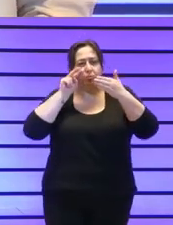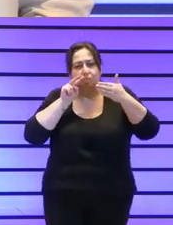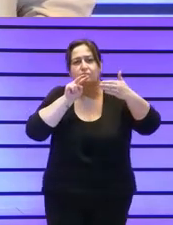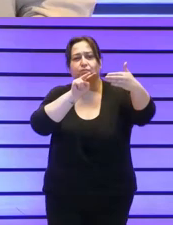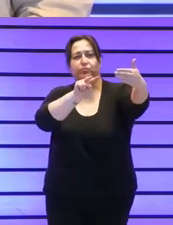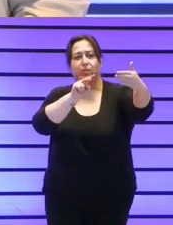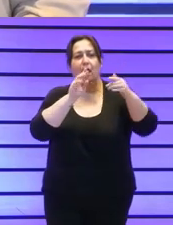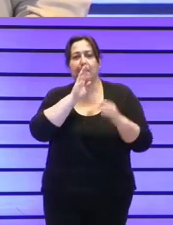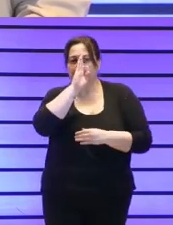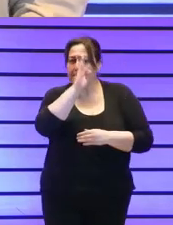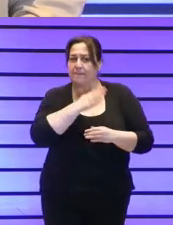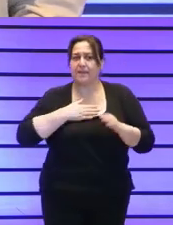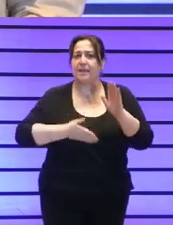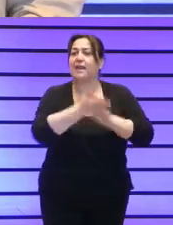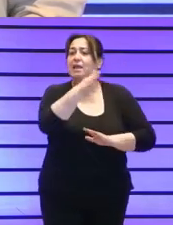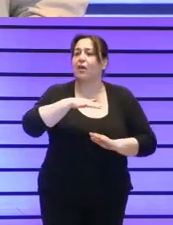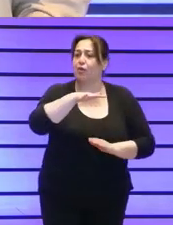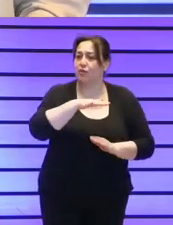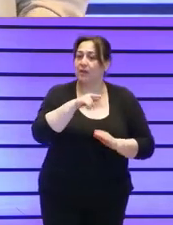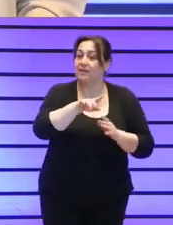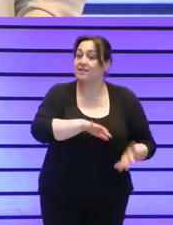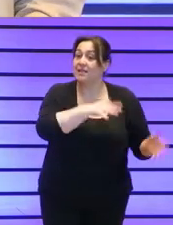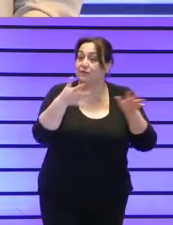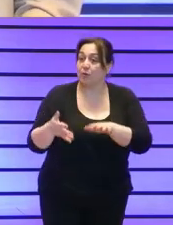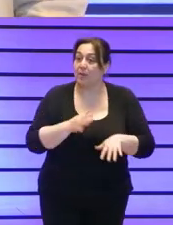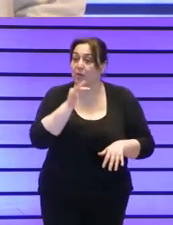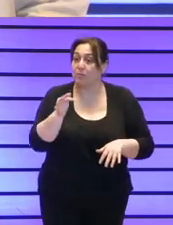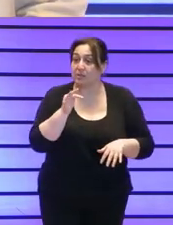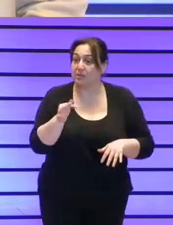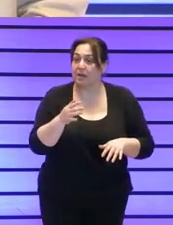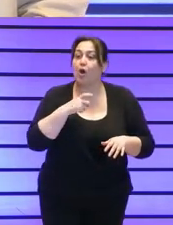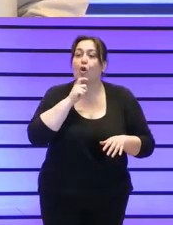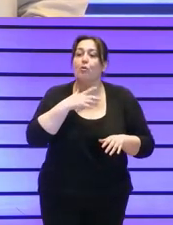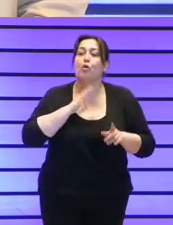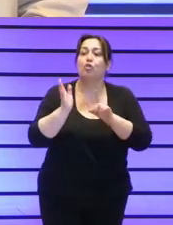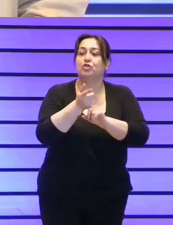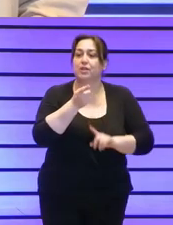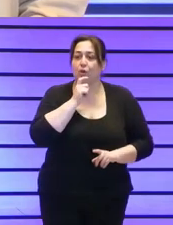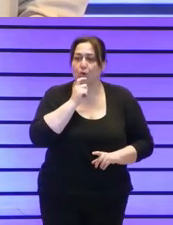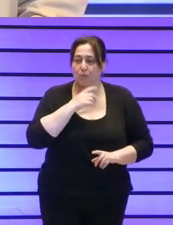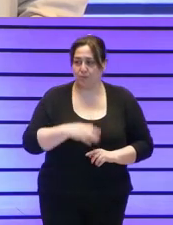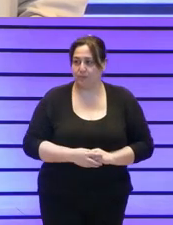a dónde queremos llegar y esa transformación positiva, cómo la podemos conseguir, ¿no?